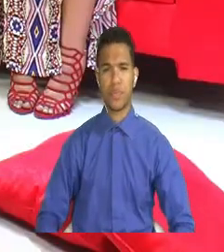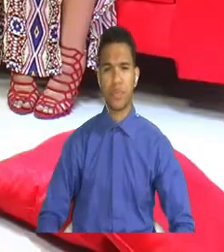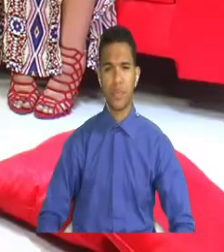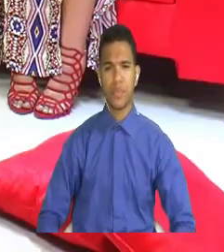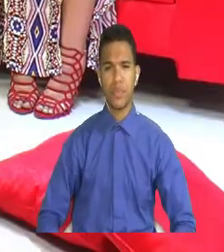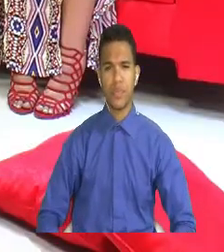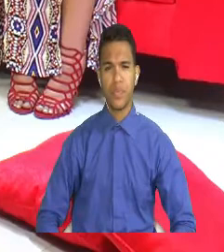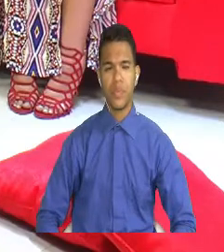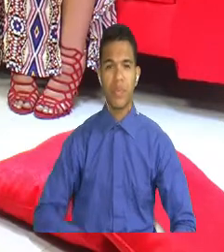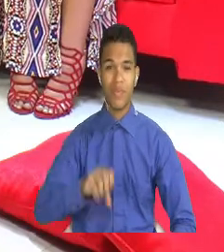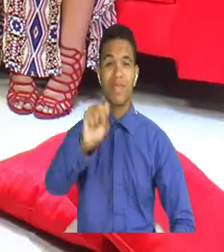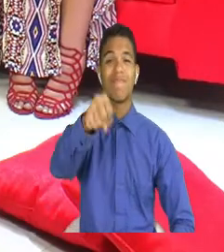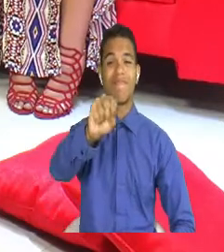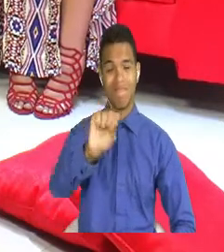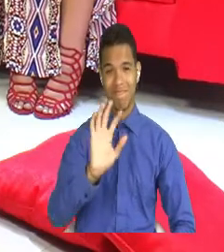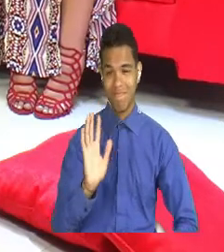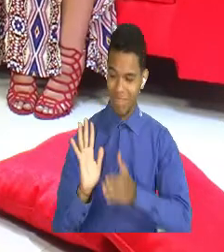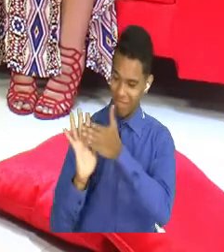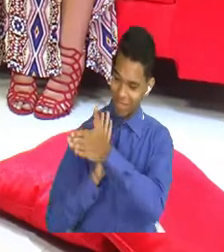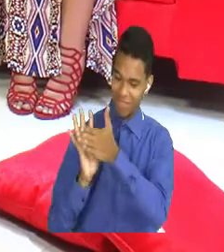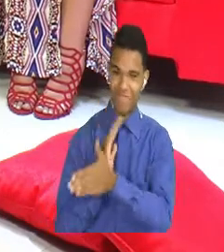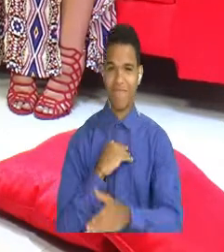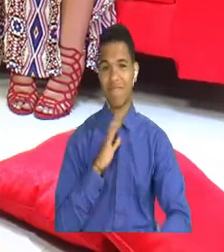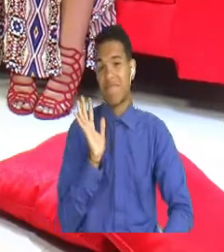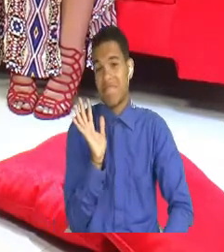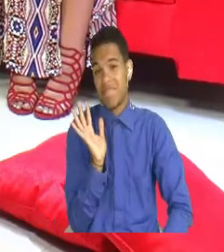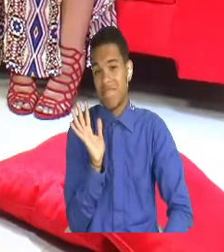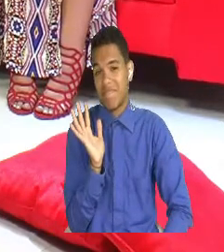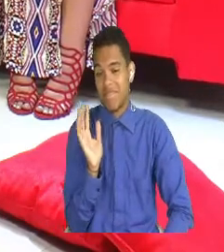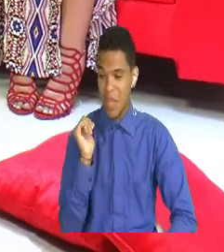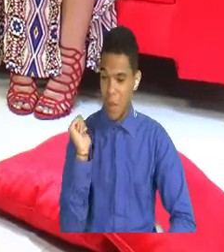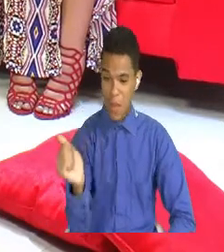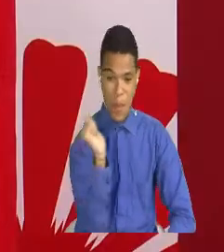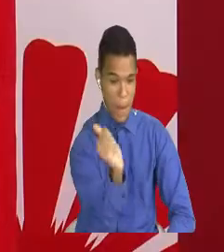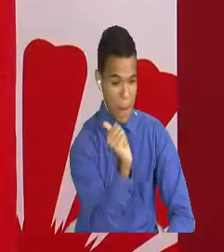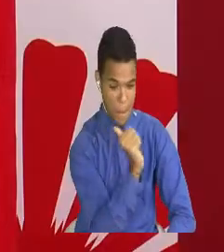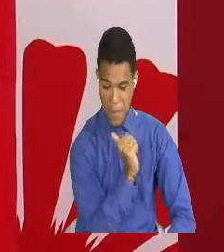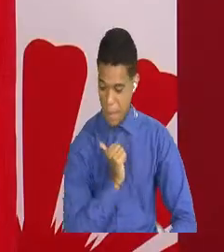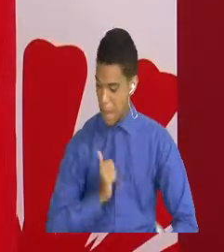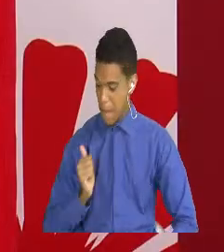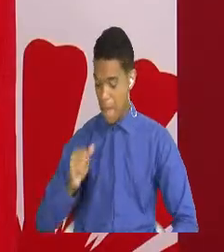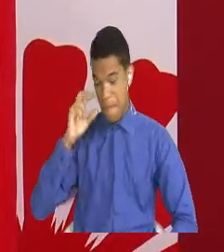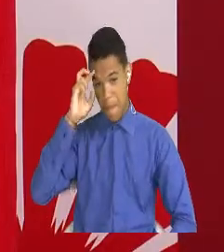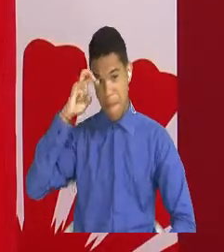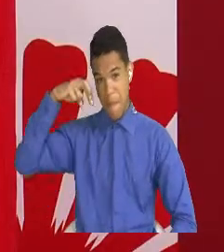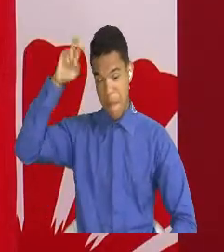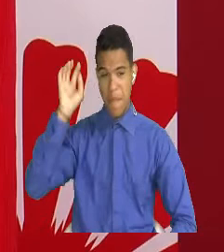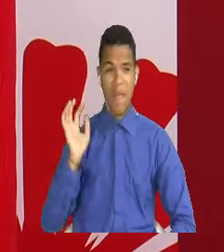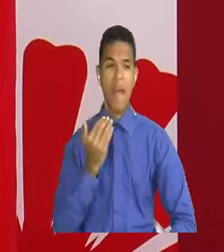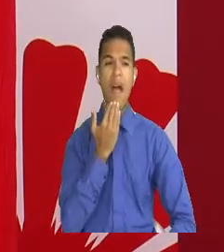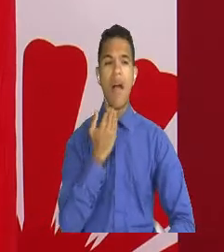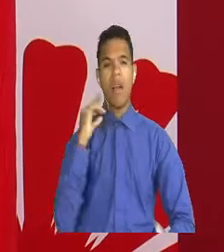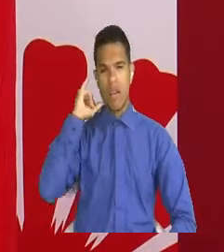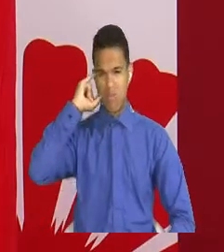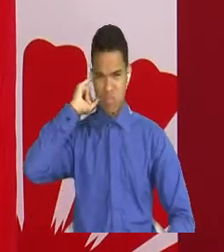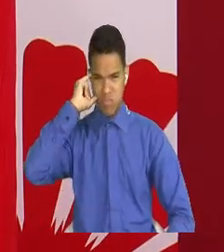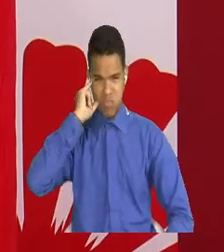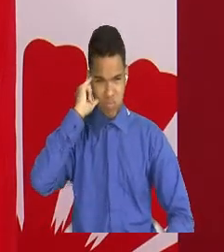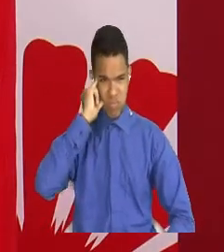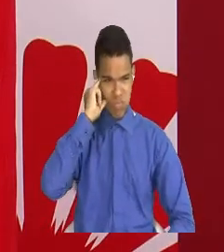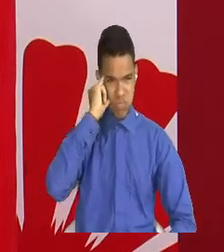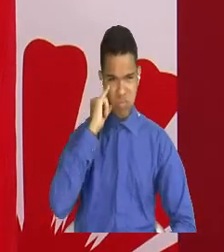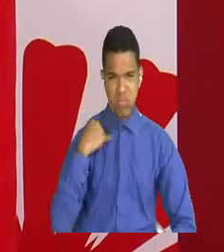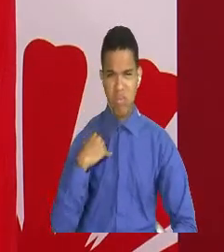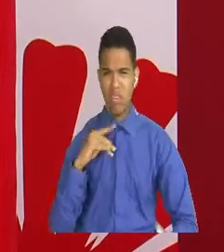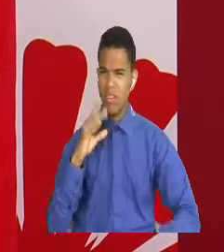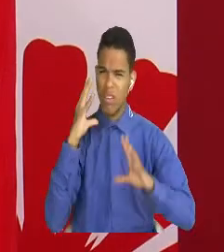como dicen por ahí, ¿no? Cada experto con su tema, entonces, y más que ya ir al psicólogo o ante el profesional cuando ya se esté